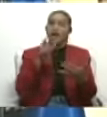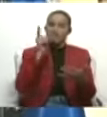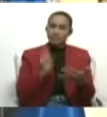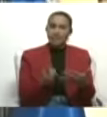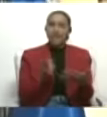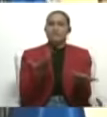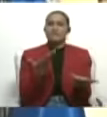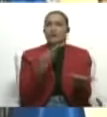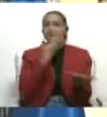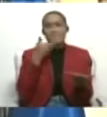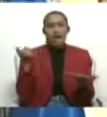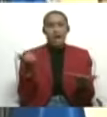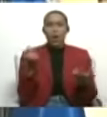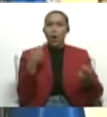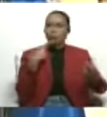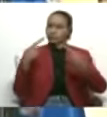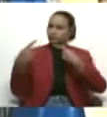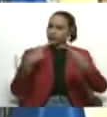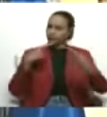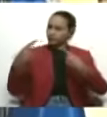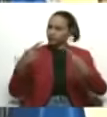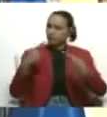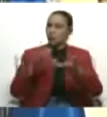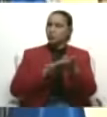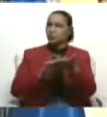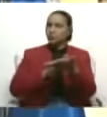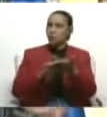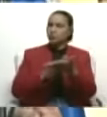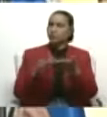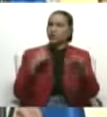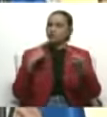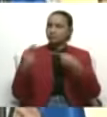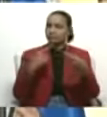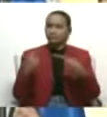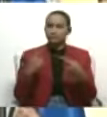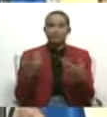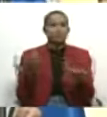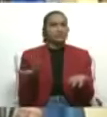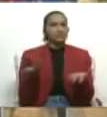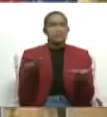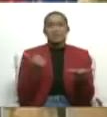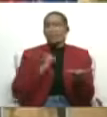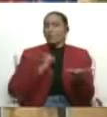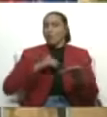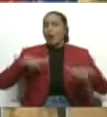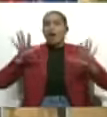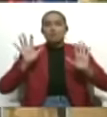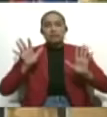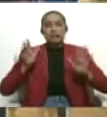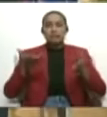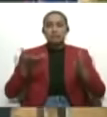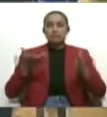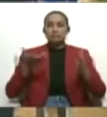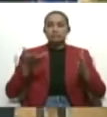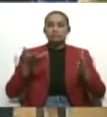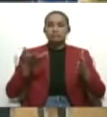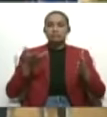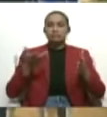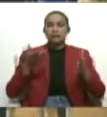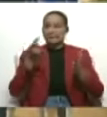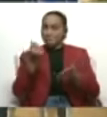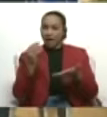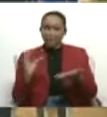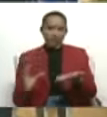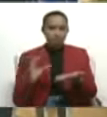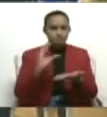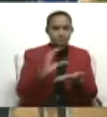ámbito comercial y de inversiones en cualquier otro ámbito. Tocaba el sistema de